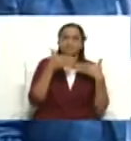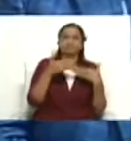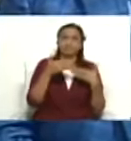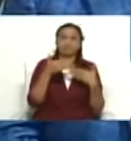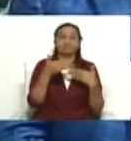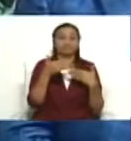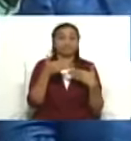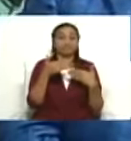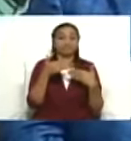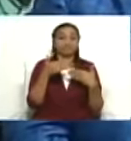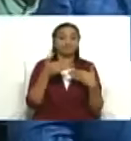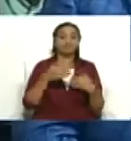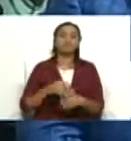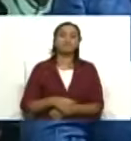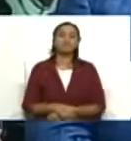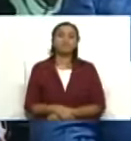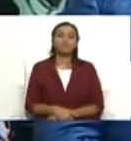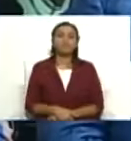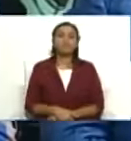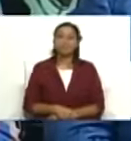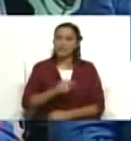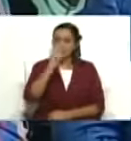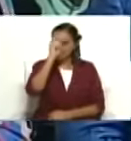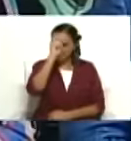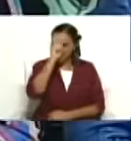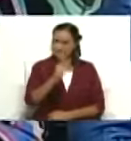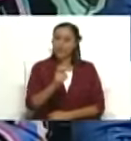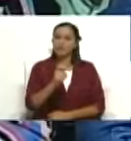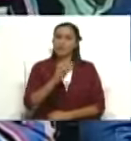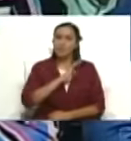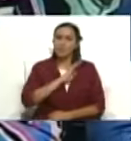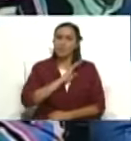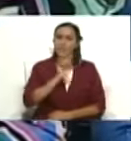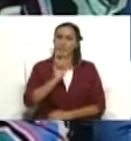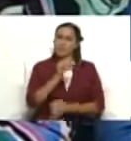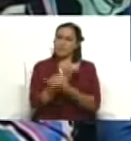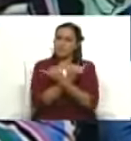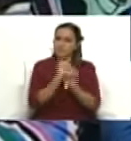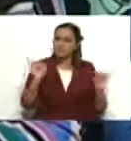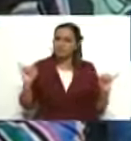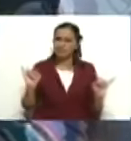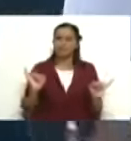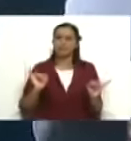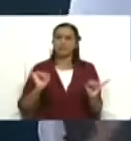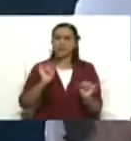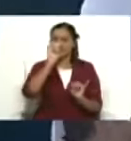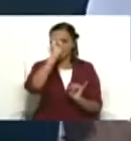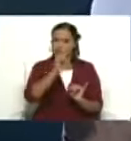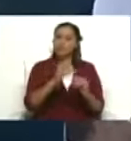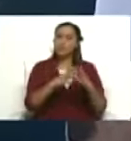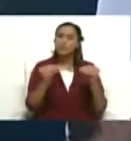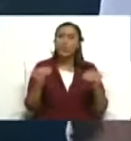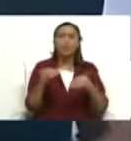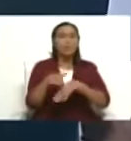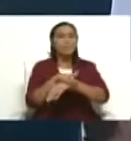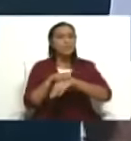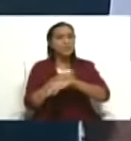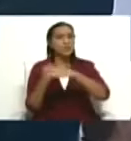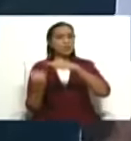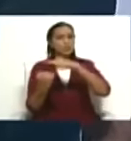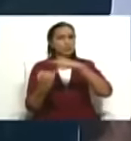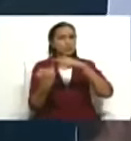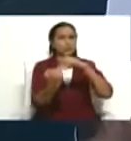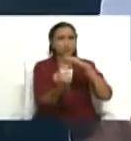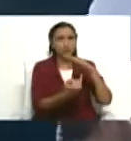intentan. Respeto a nuestra independencia, respeto a nuestras instituciones, y